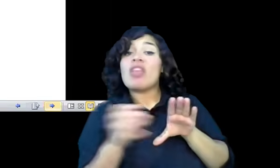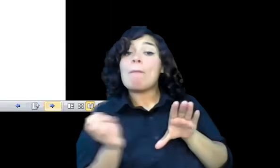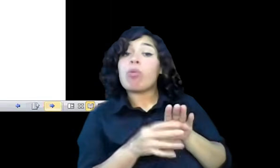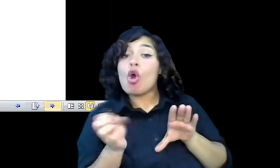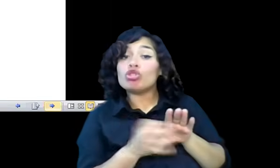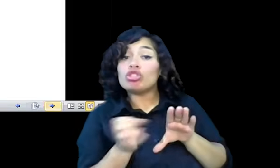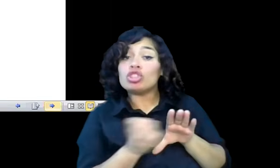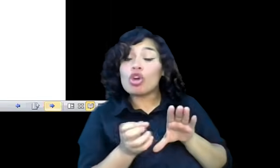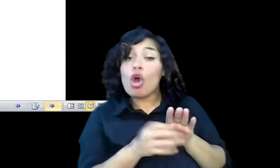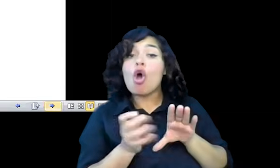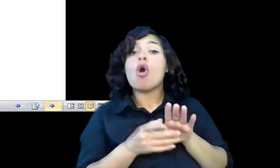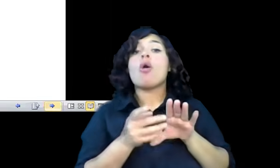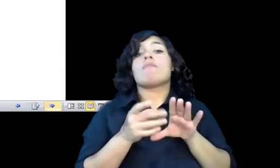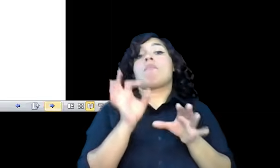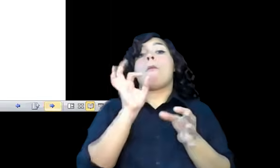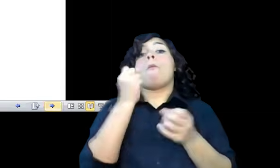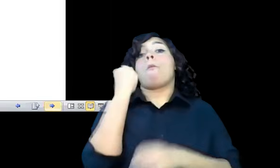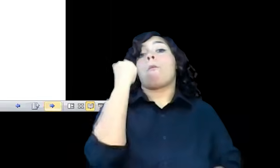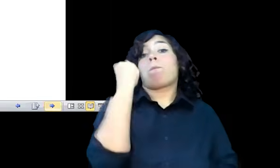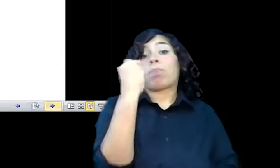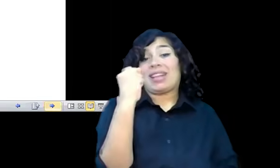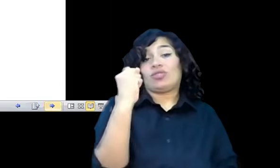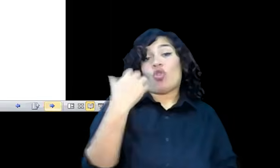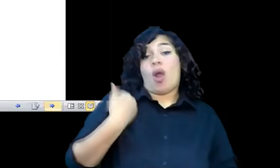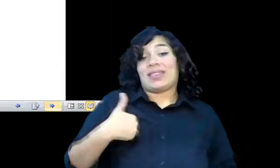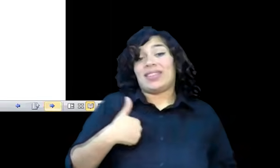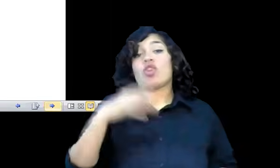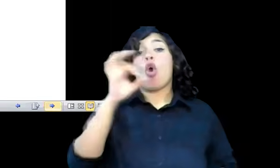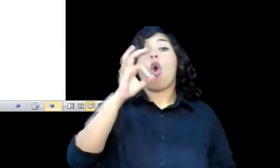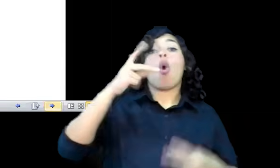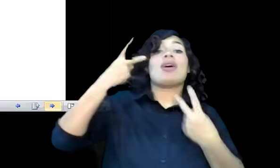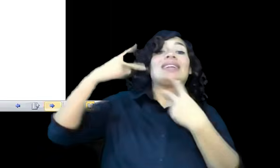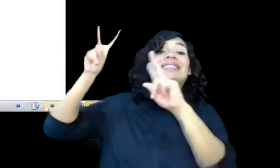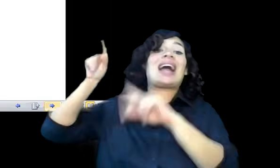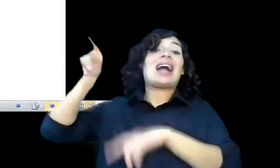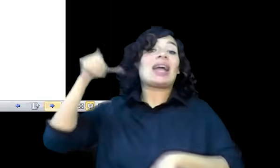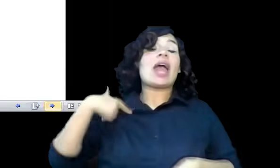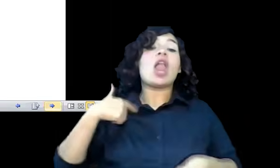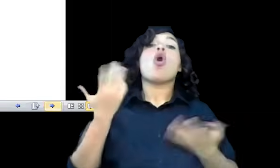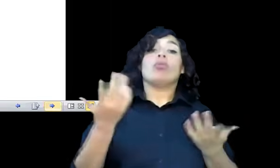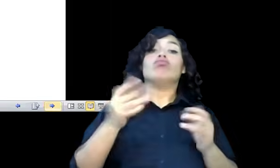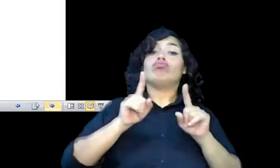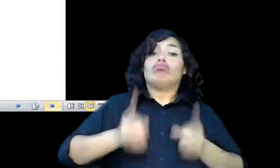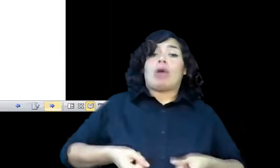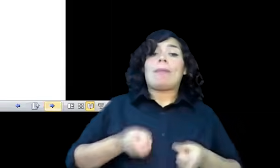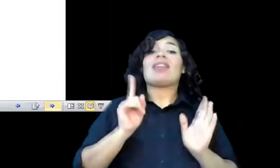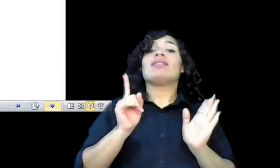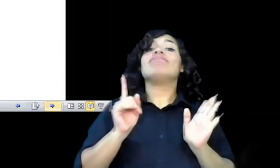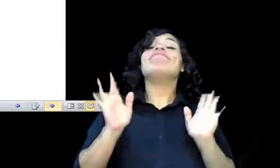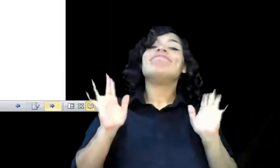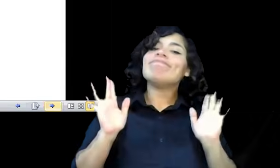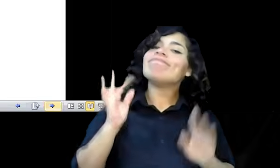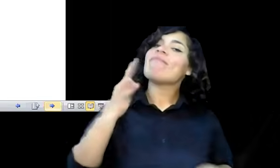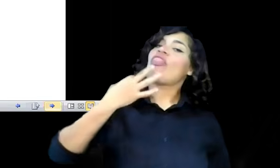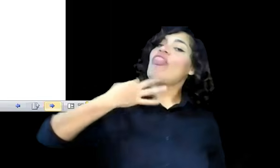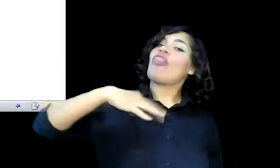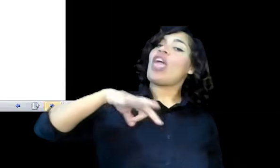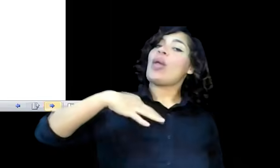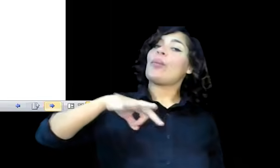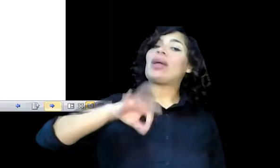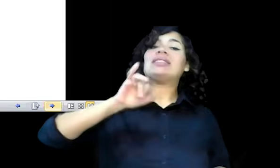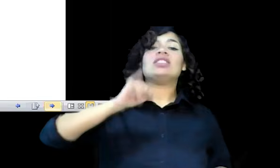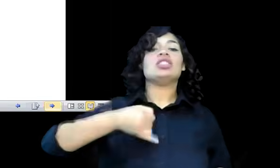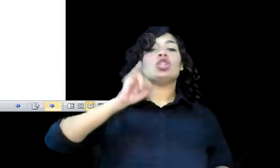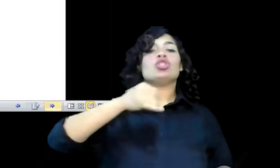que fuere, moneda doméstica o moneda foránea, siempre y cuando se encuentren depositados en